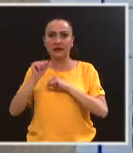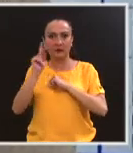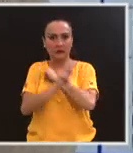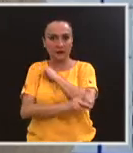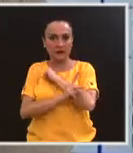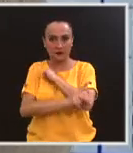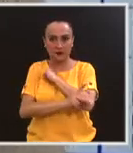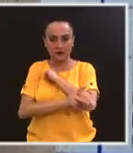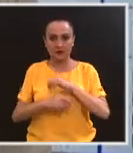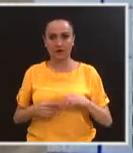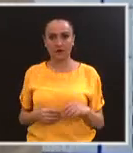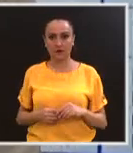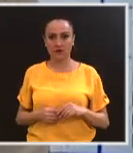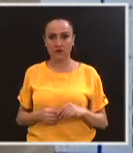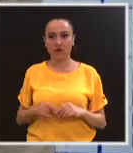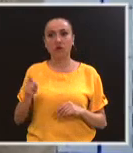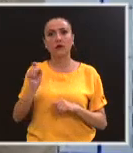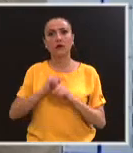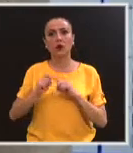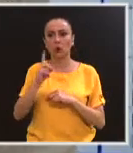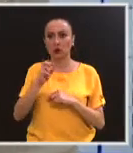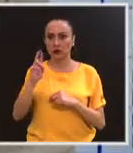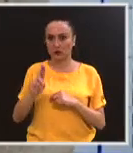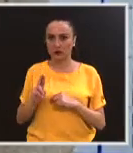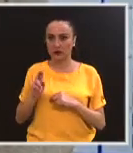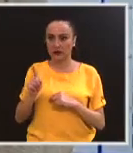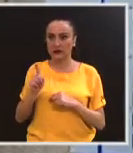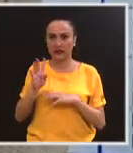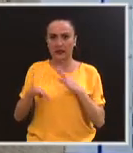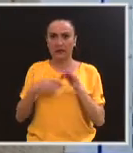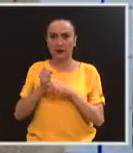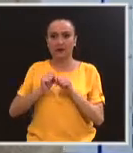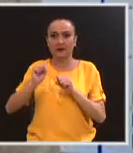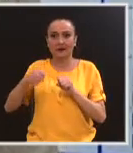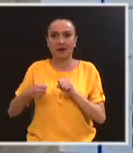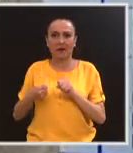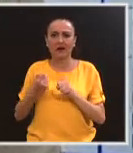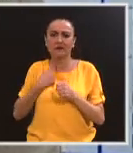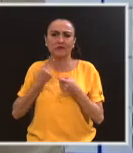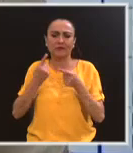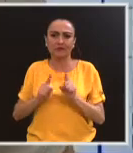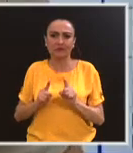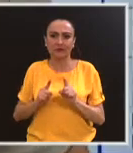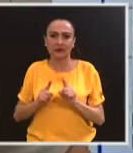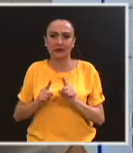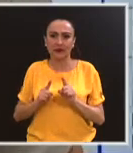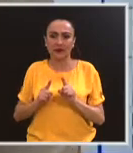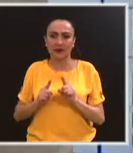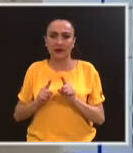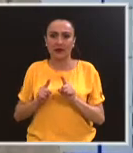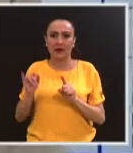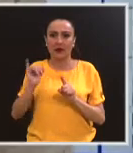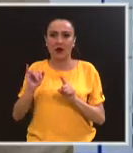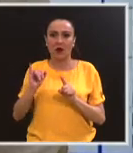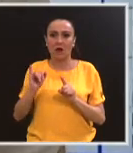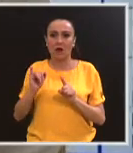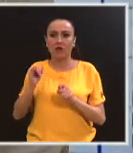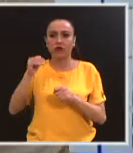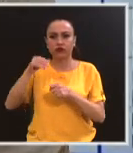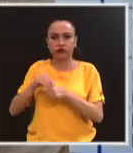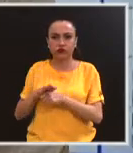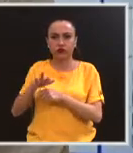de la región en el caso de Costa Rica este tipo de sistemas lo que suelen producir es un es producir un